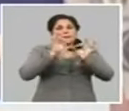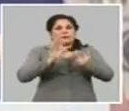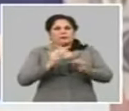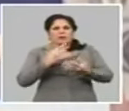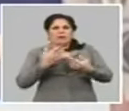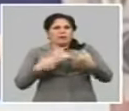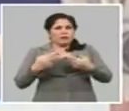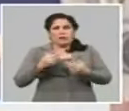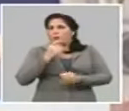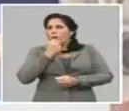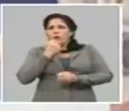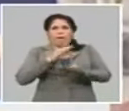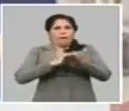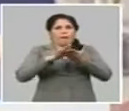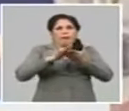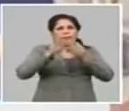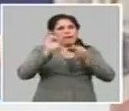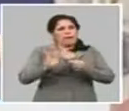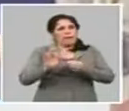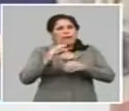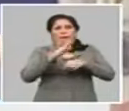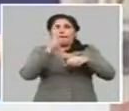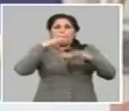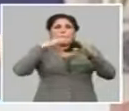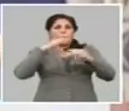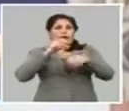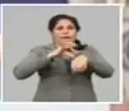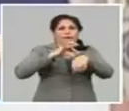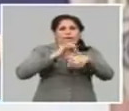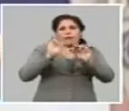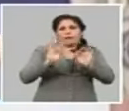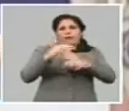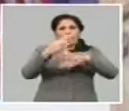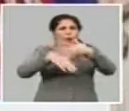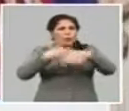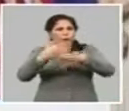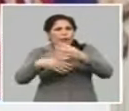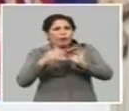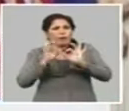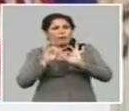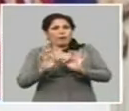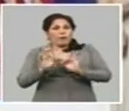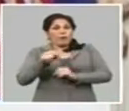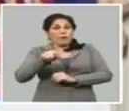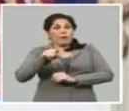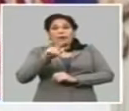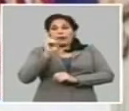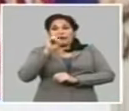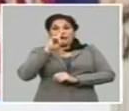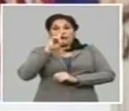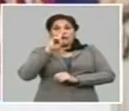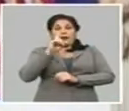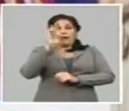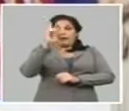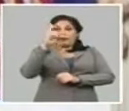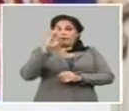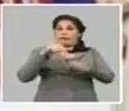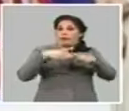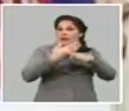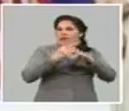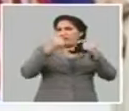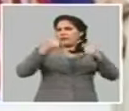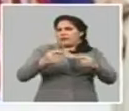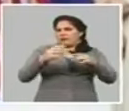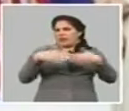no podemos permitir que el remedio sea peor que la enfermedad que el problema ha dicho por eso cuando pase el periodo de 15 días decidiremos